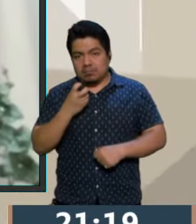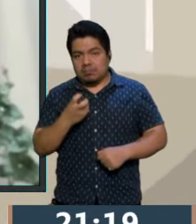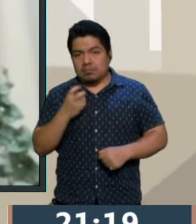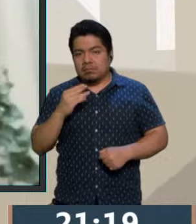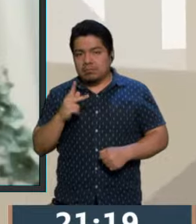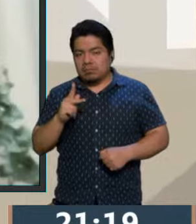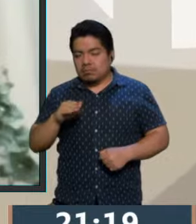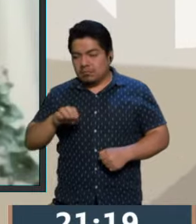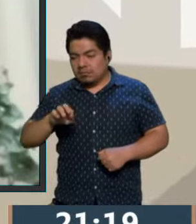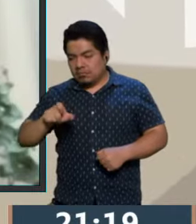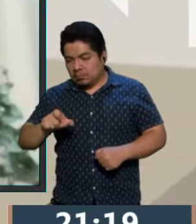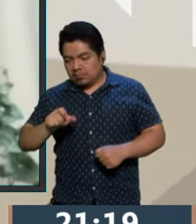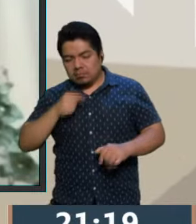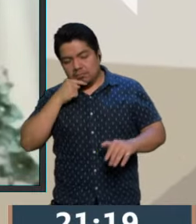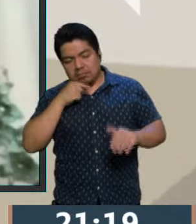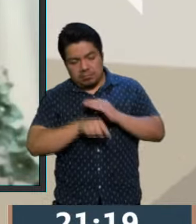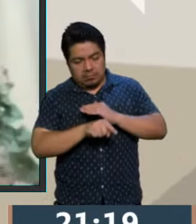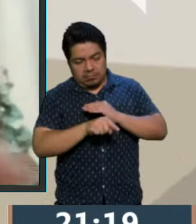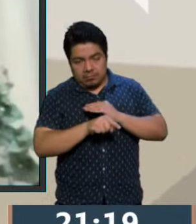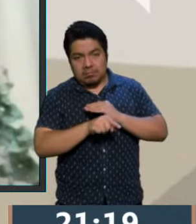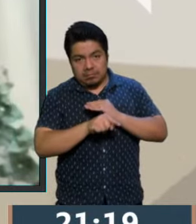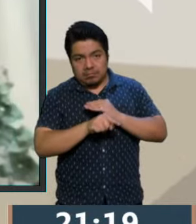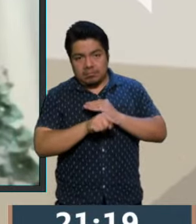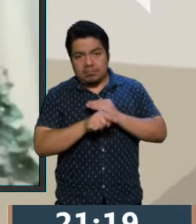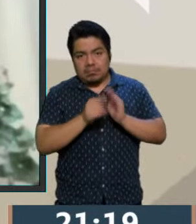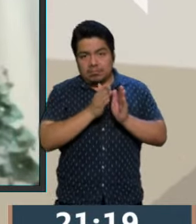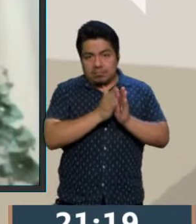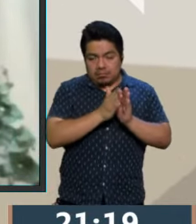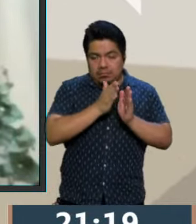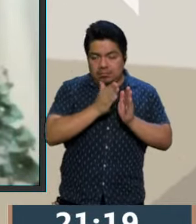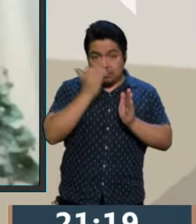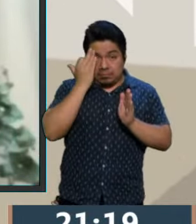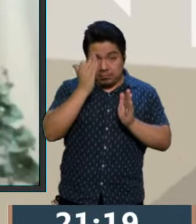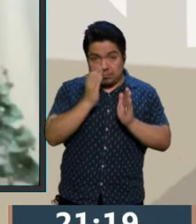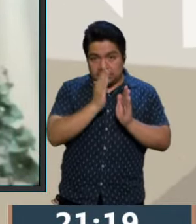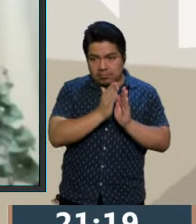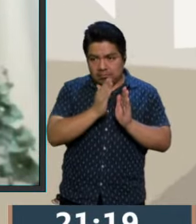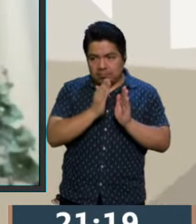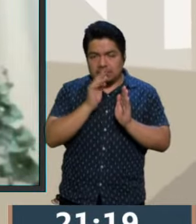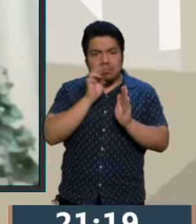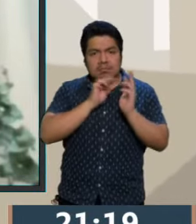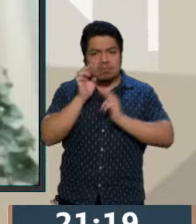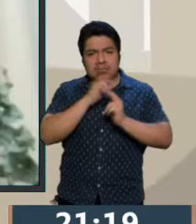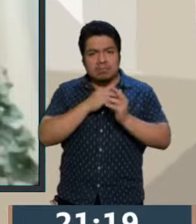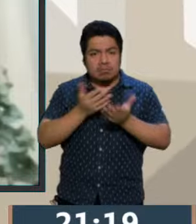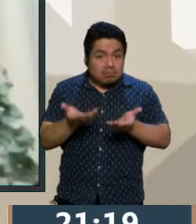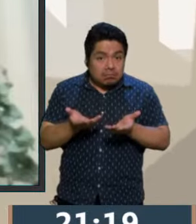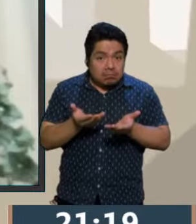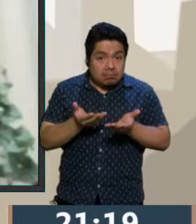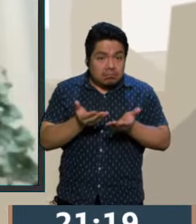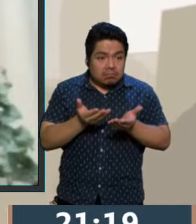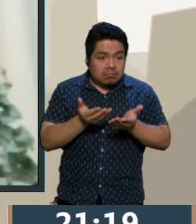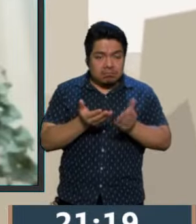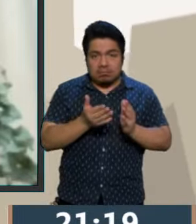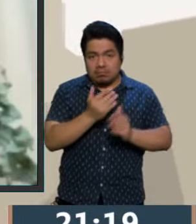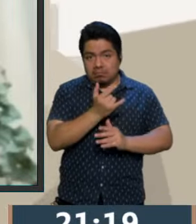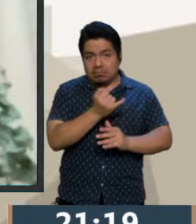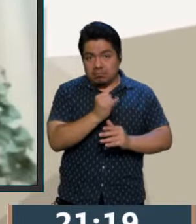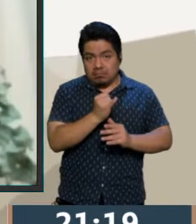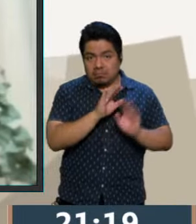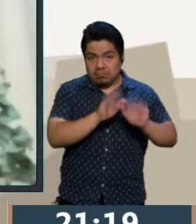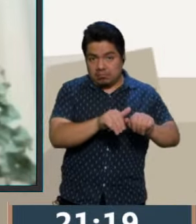de carácter penal. Los tiempos son muy interesantes porque todo ocurre muy rápido. Ujú. O sea, se contrata en